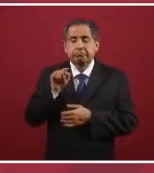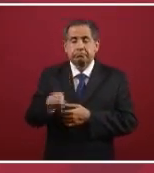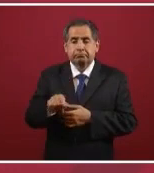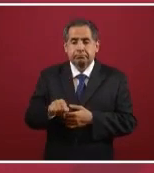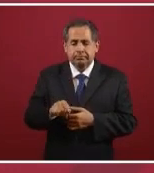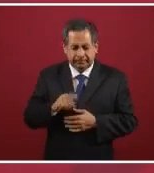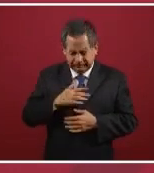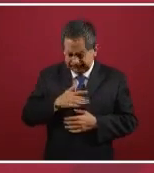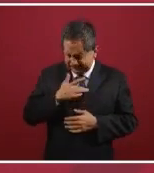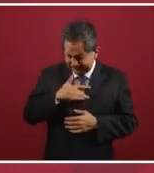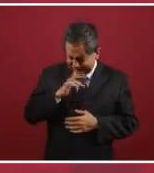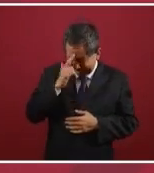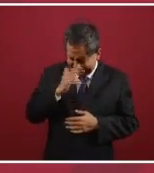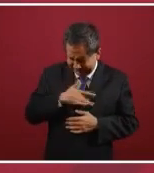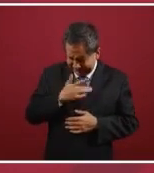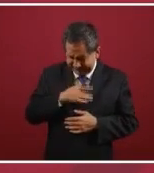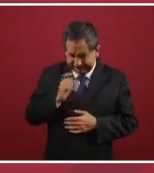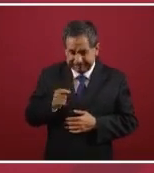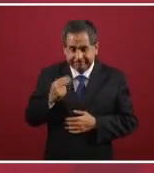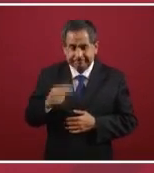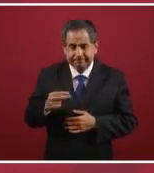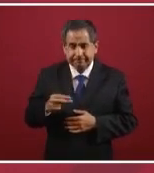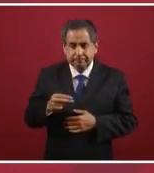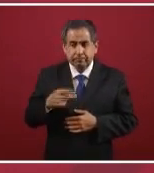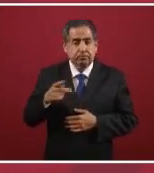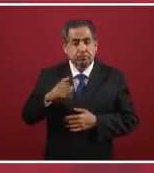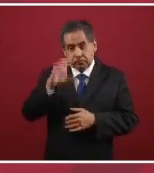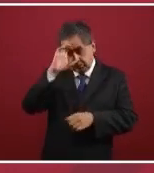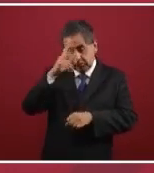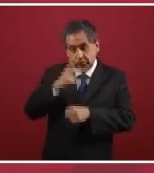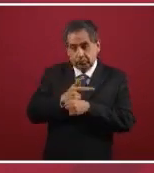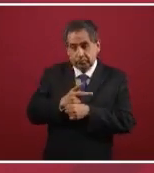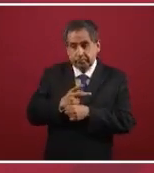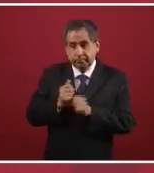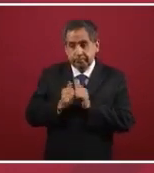Estoy tratando de acordarme que era su compadre,